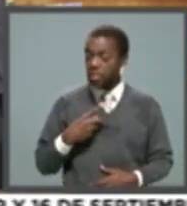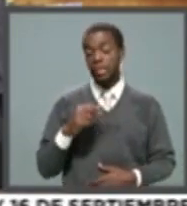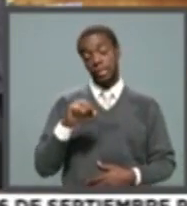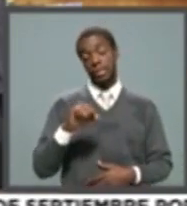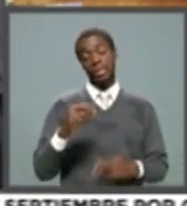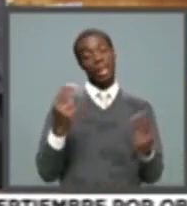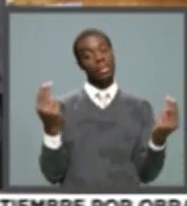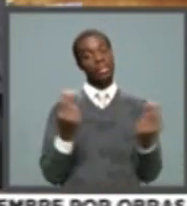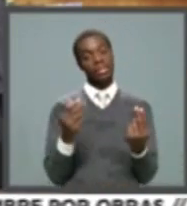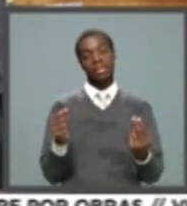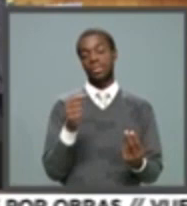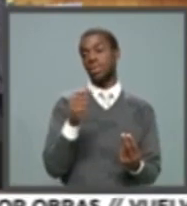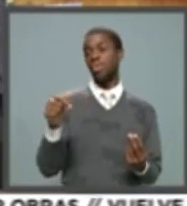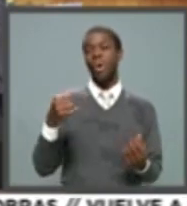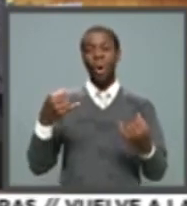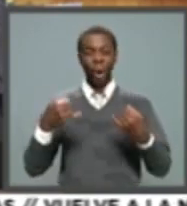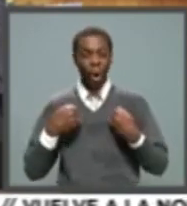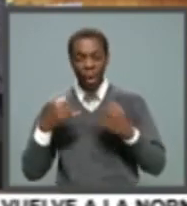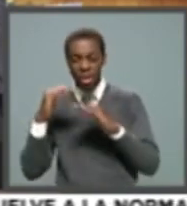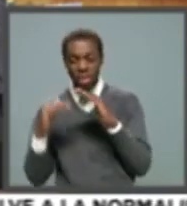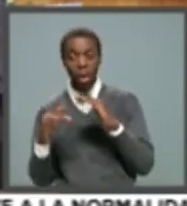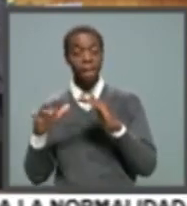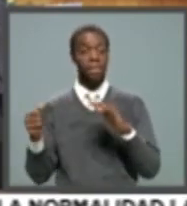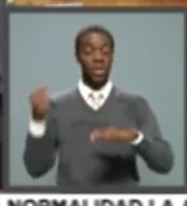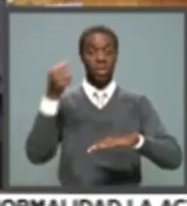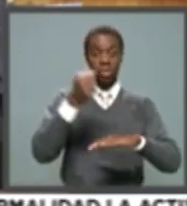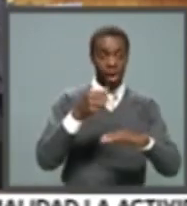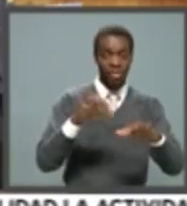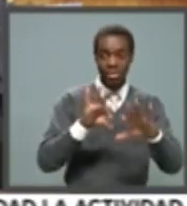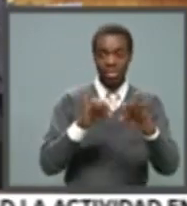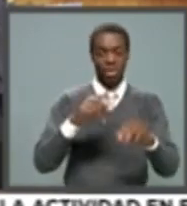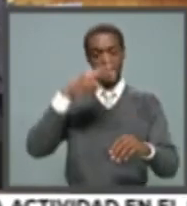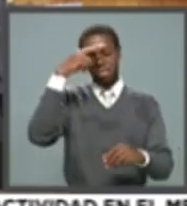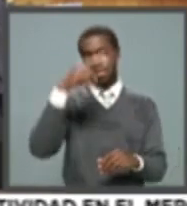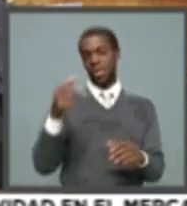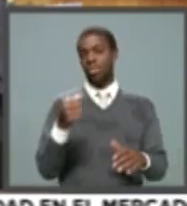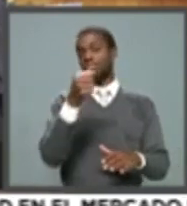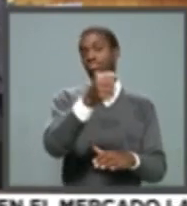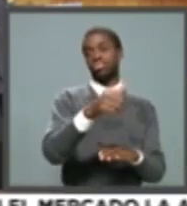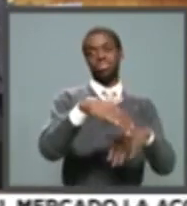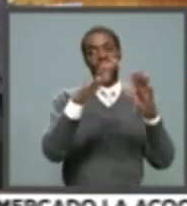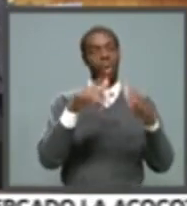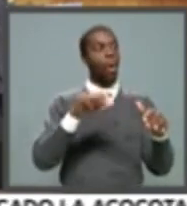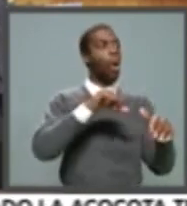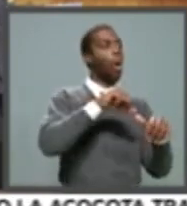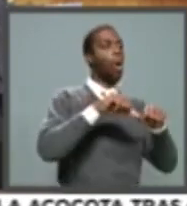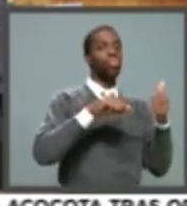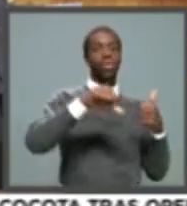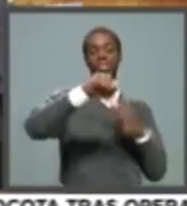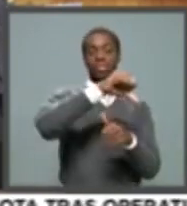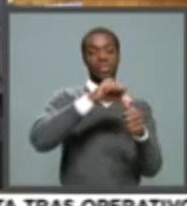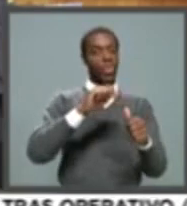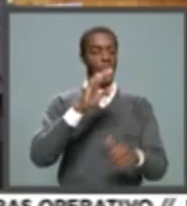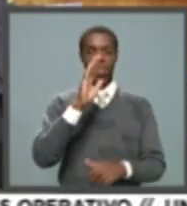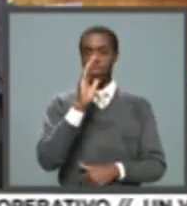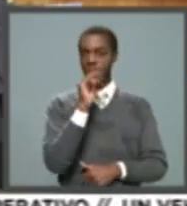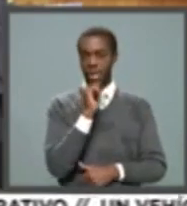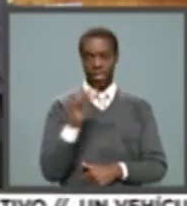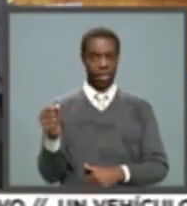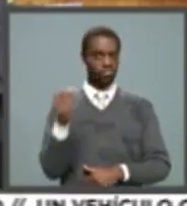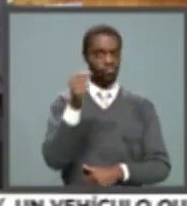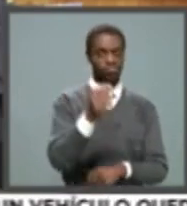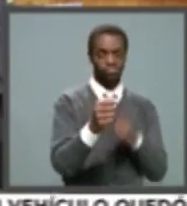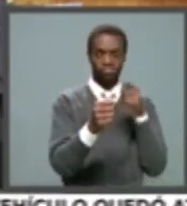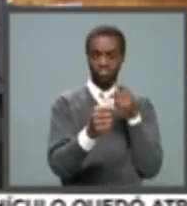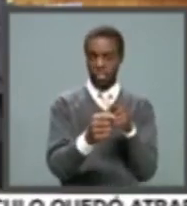Márquez. Podrá no ser el más jovencito, pero lo que le aporta a México tiene que llegar. No hay quien lo supla. O sea, el equipo cambió desde su entrada en este partido, sí, ¿no?